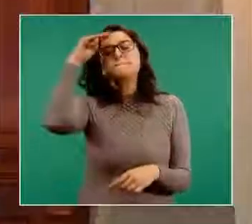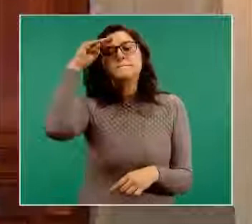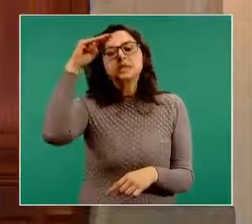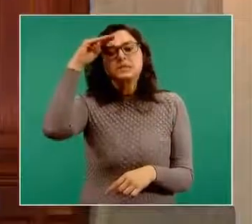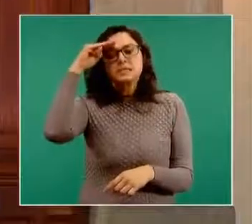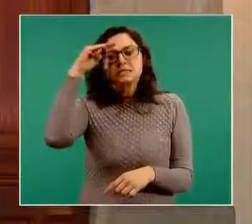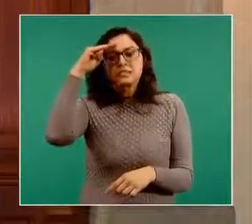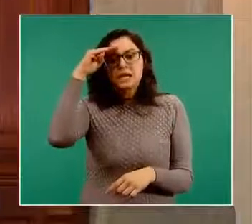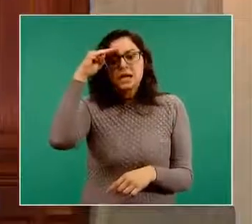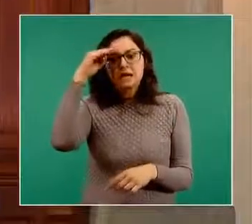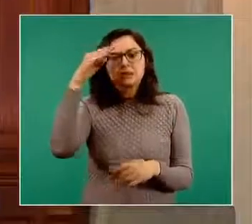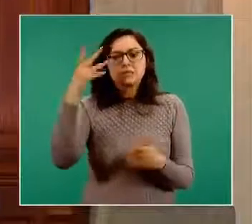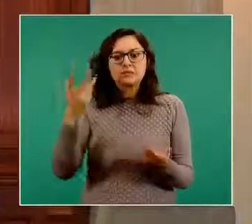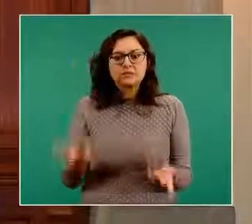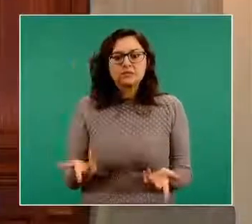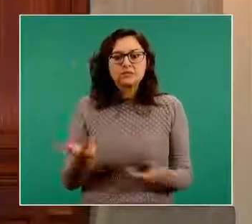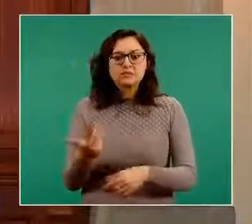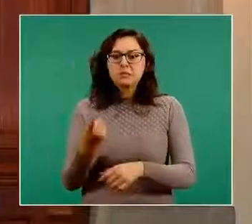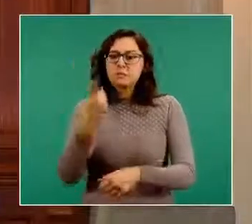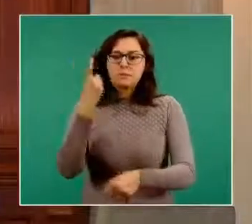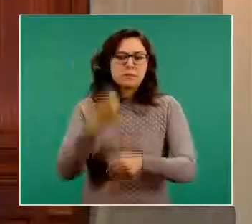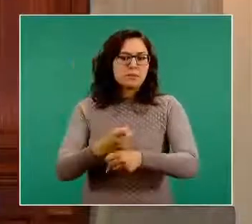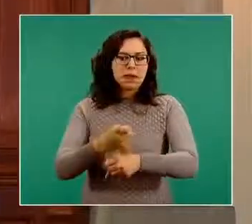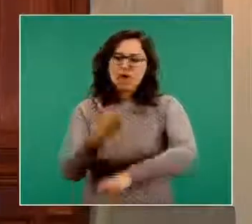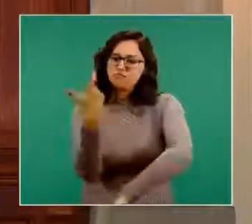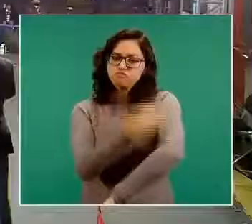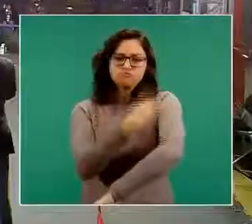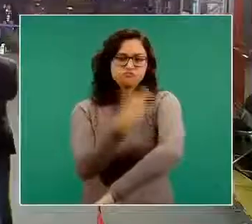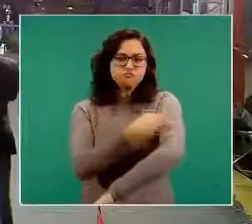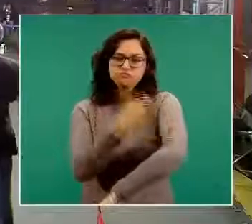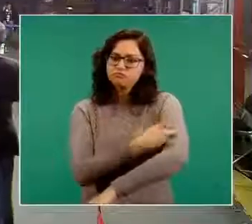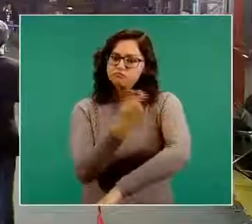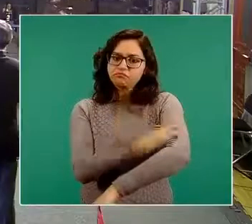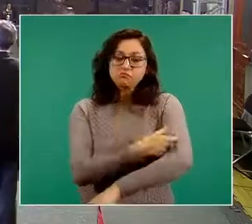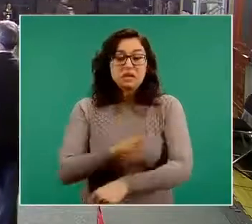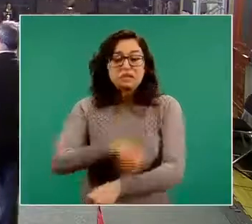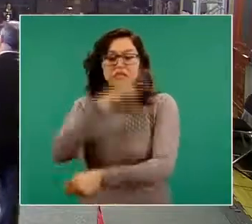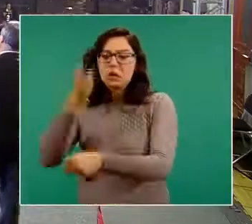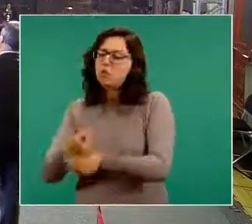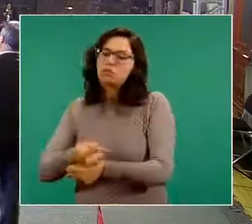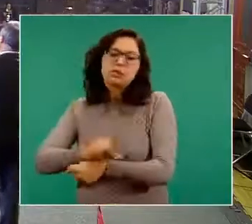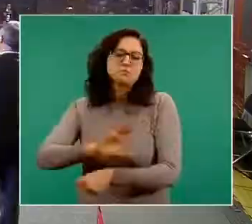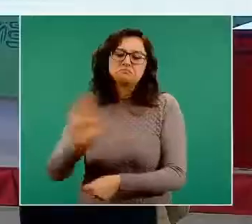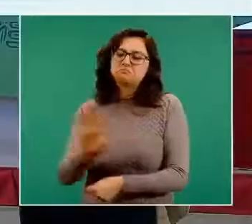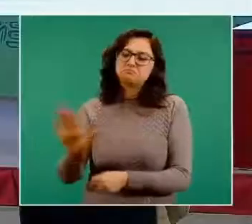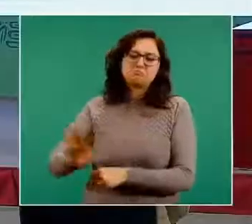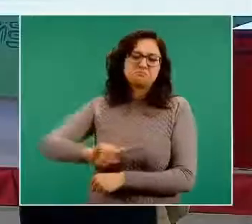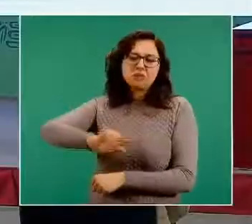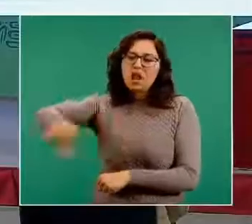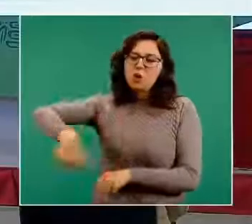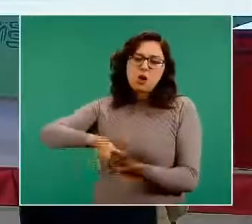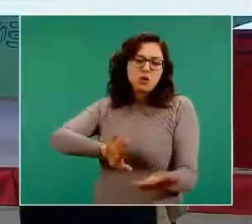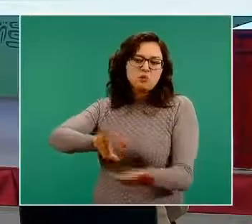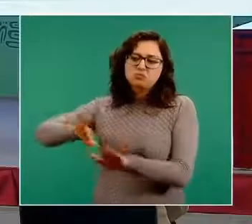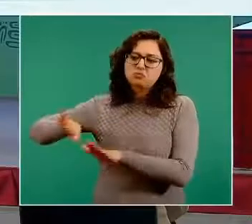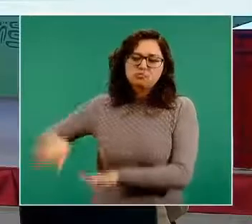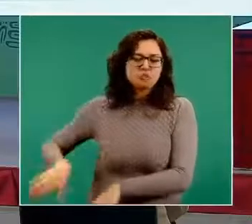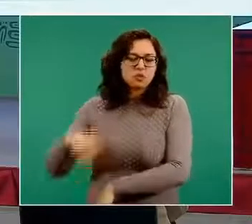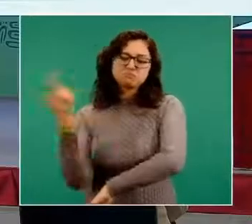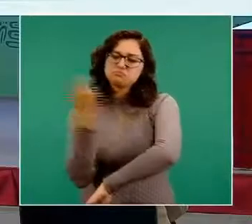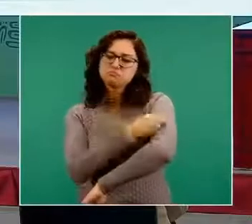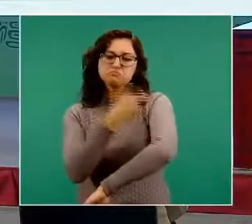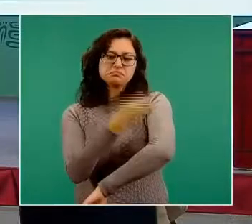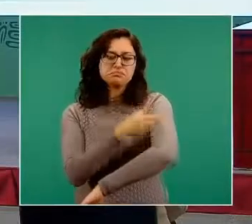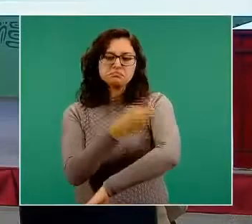cobertura retrasando la aplicación de la segunda dosis. La recomendación se basa en la evidencia científica